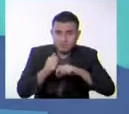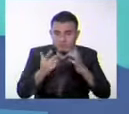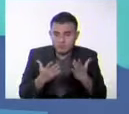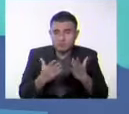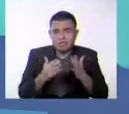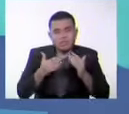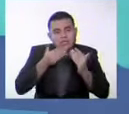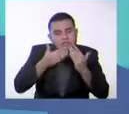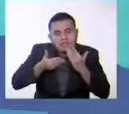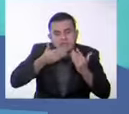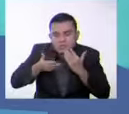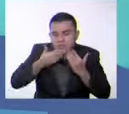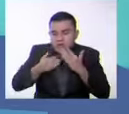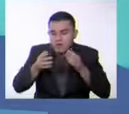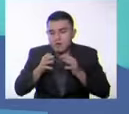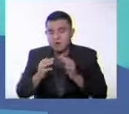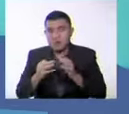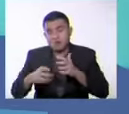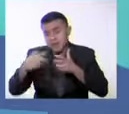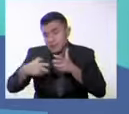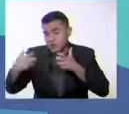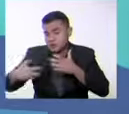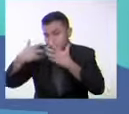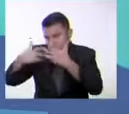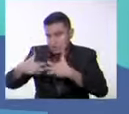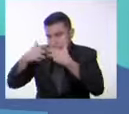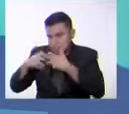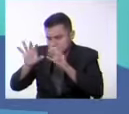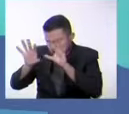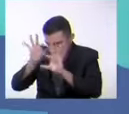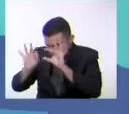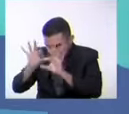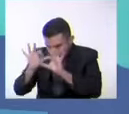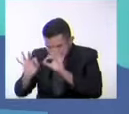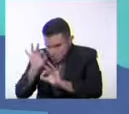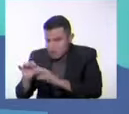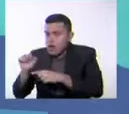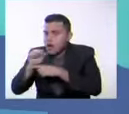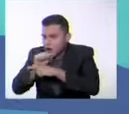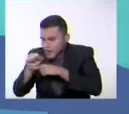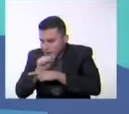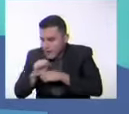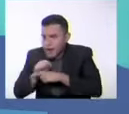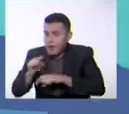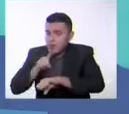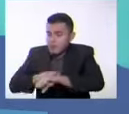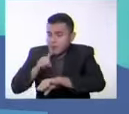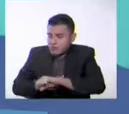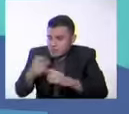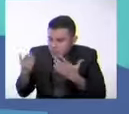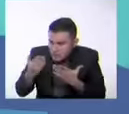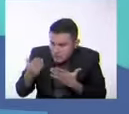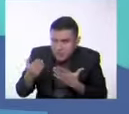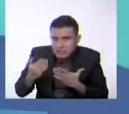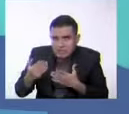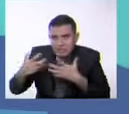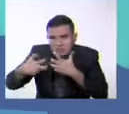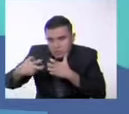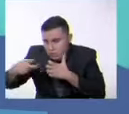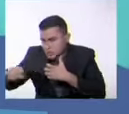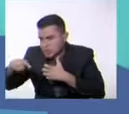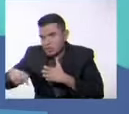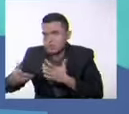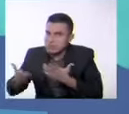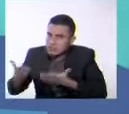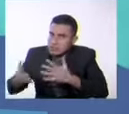producción y los elementos que se deben tomar en cuenta al momento de hacer prácticas que incidan en el medio ambiente. Si